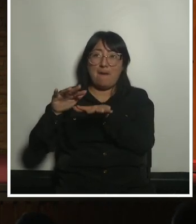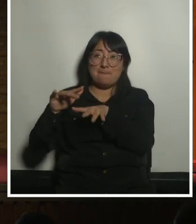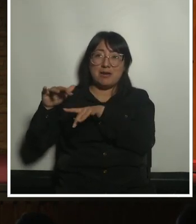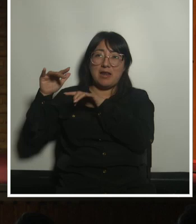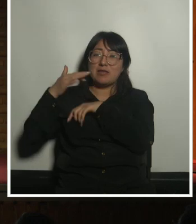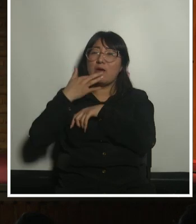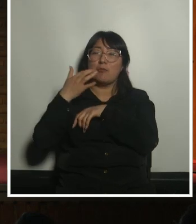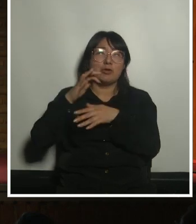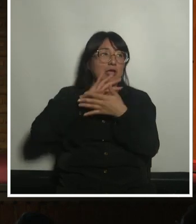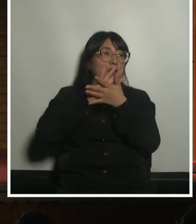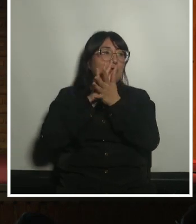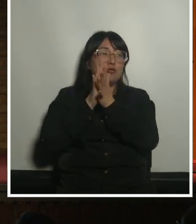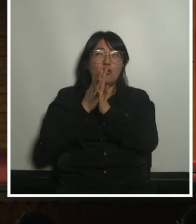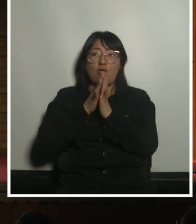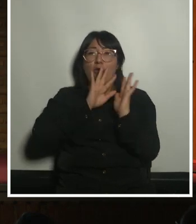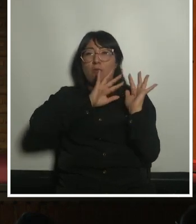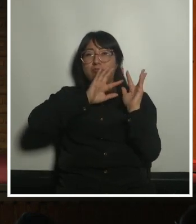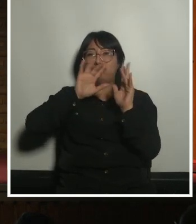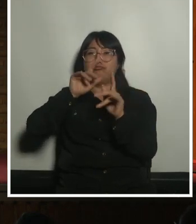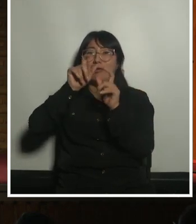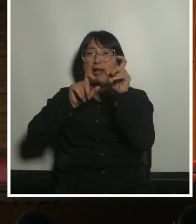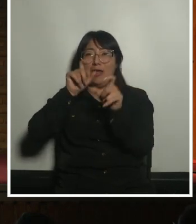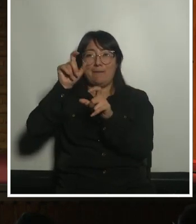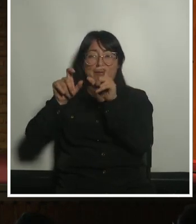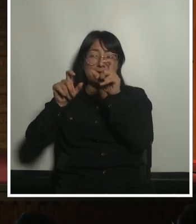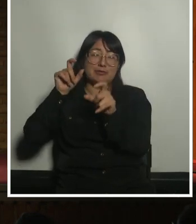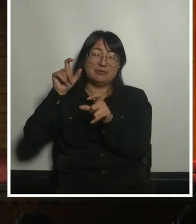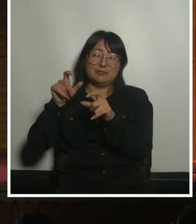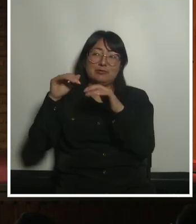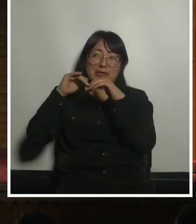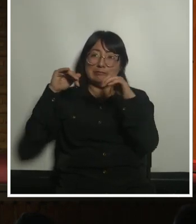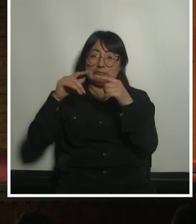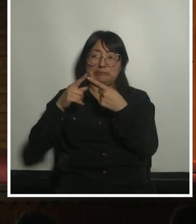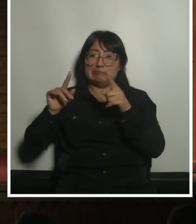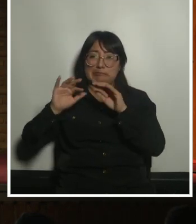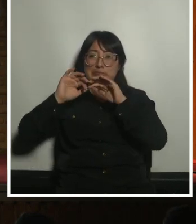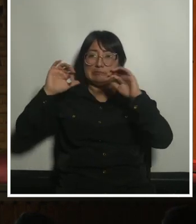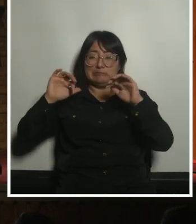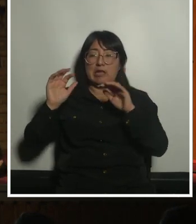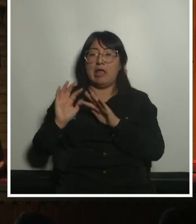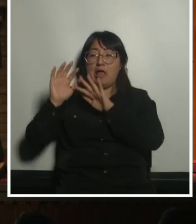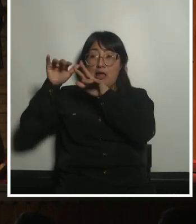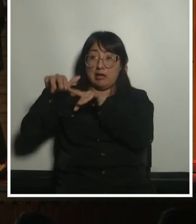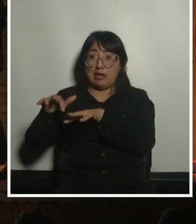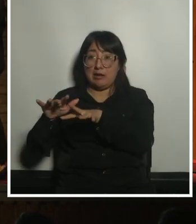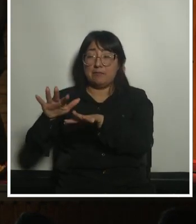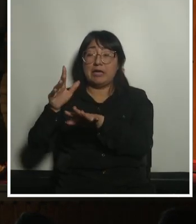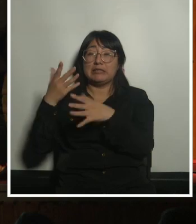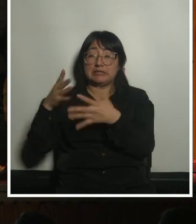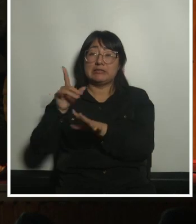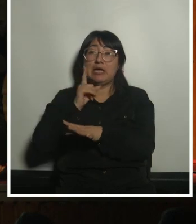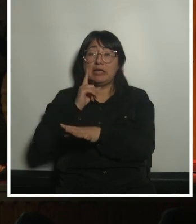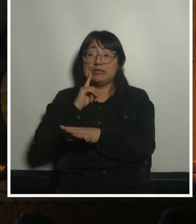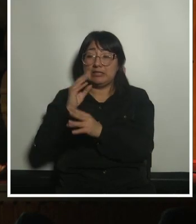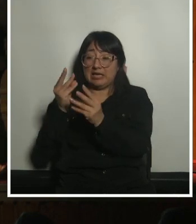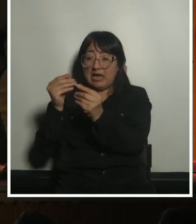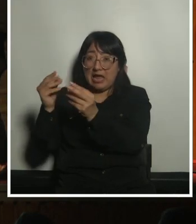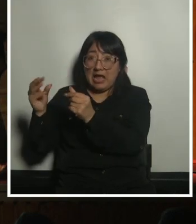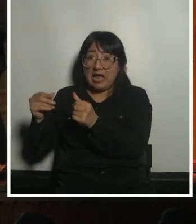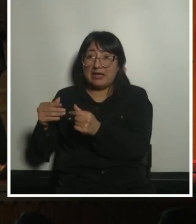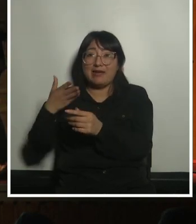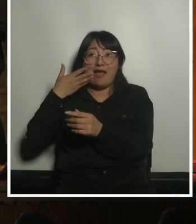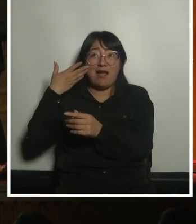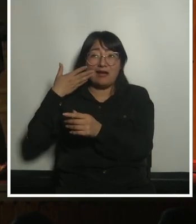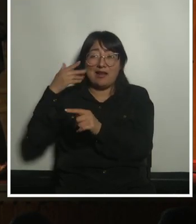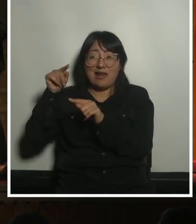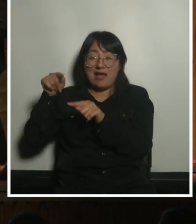están urbanizadas y el sedimento se ha ido alterando. Esta playa, al tener arenas claras, arenas amarillas, depende